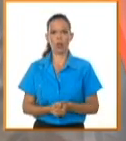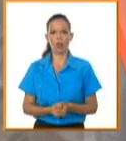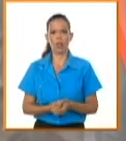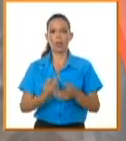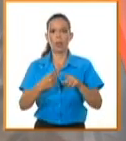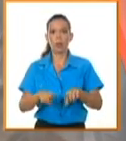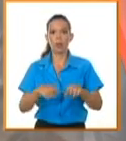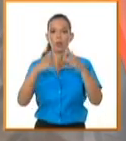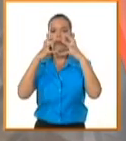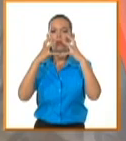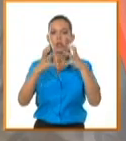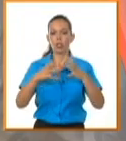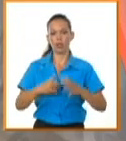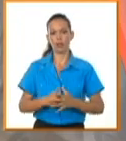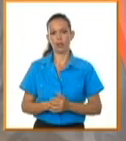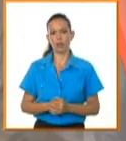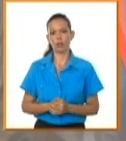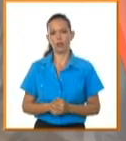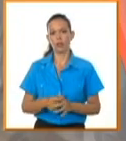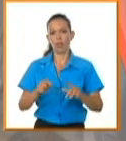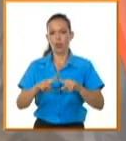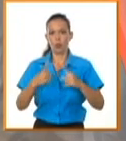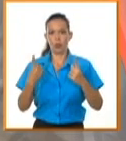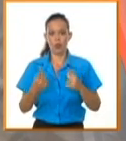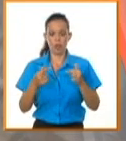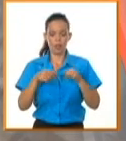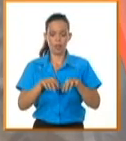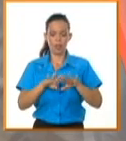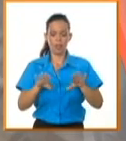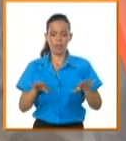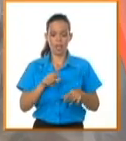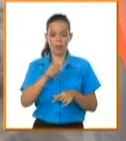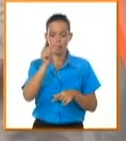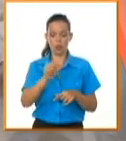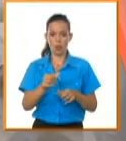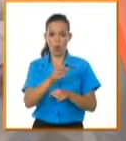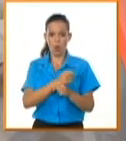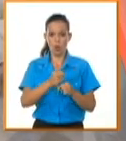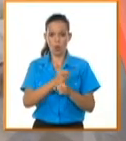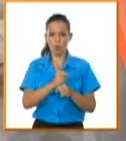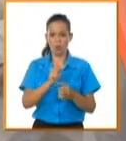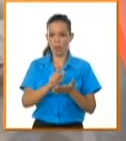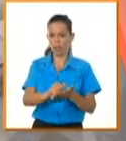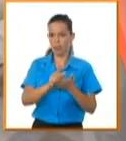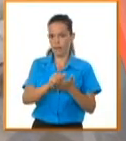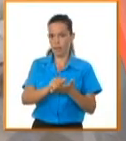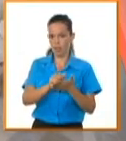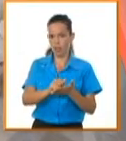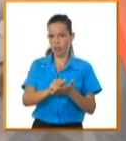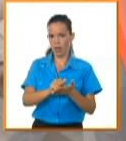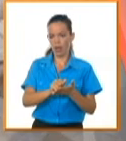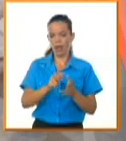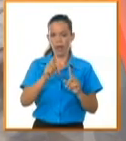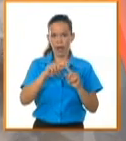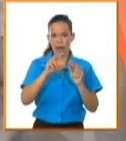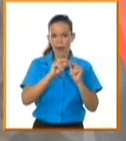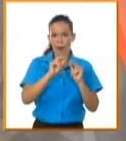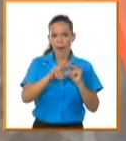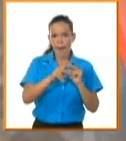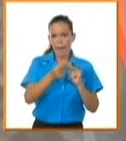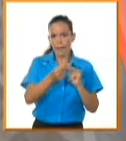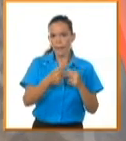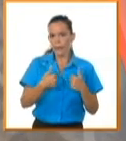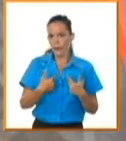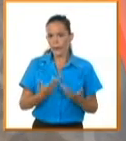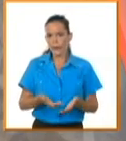persona que ya está bancarizado esa persona que yace del servicio de la banca diríamos de la bancarización